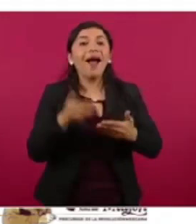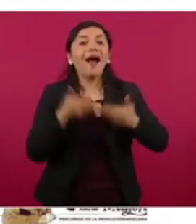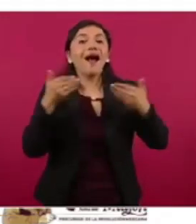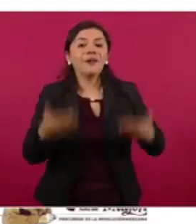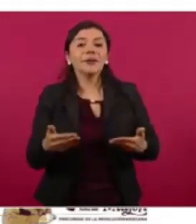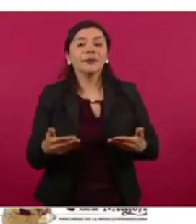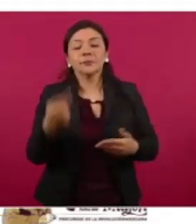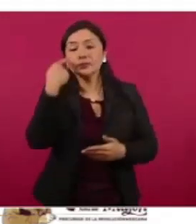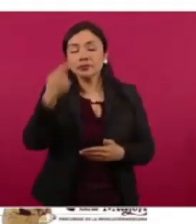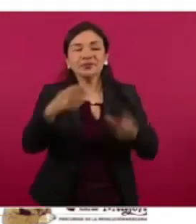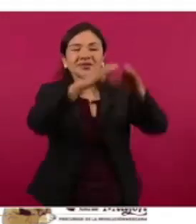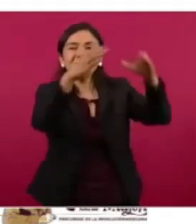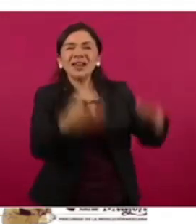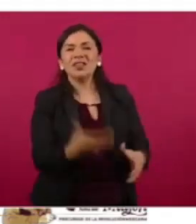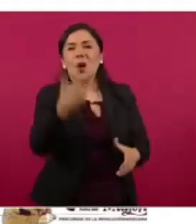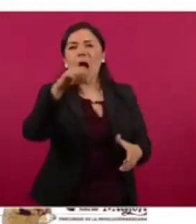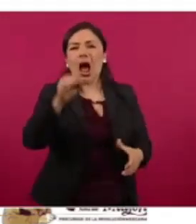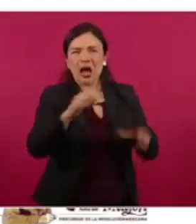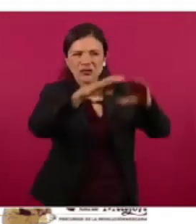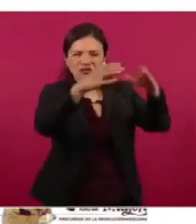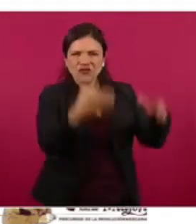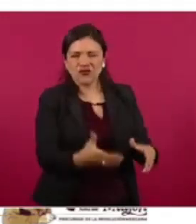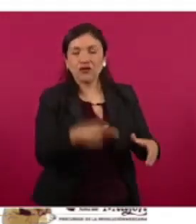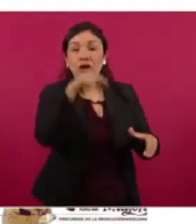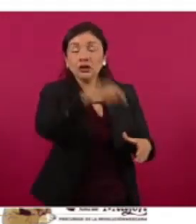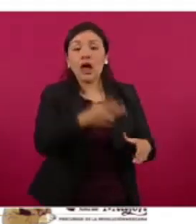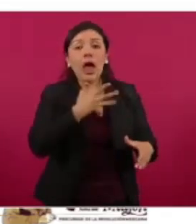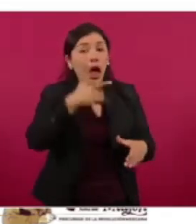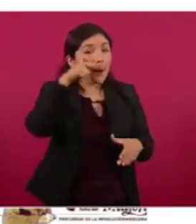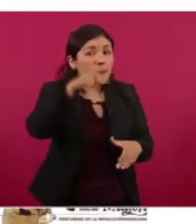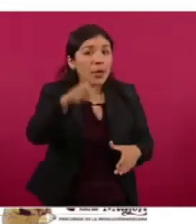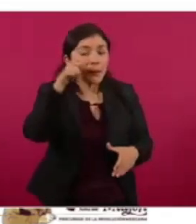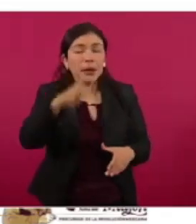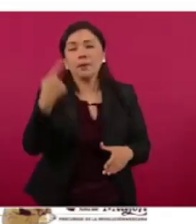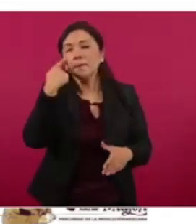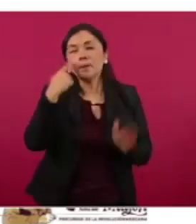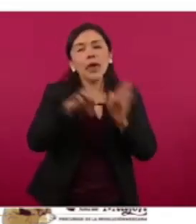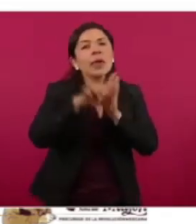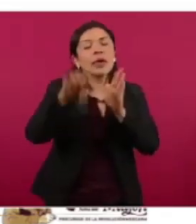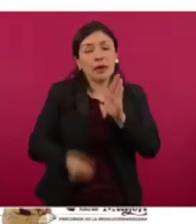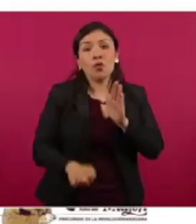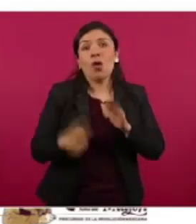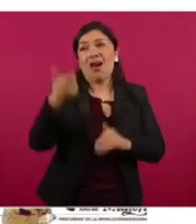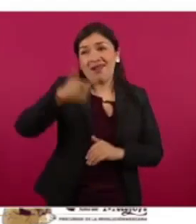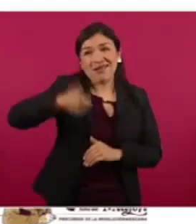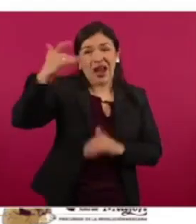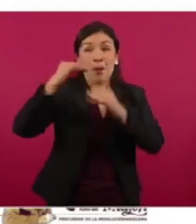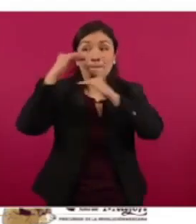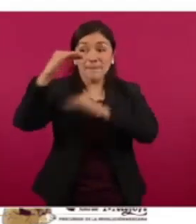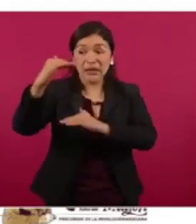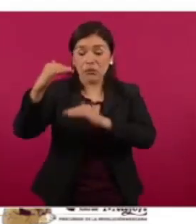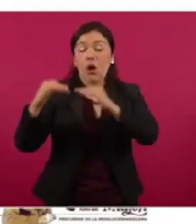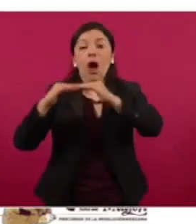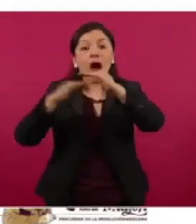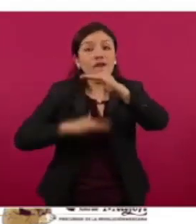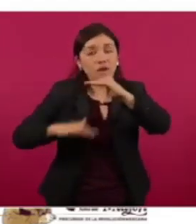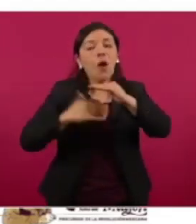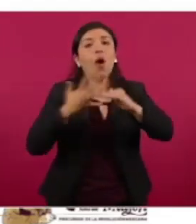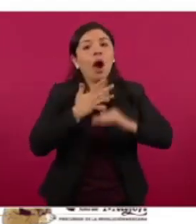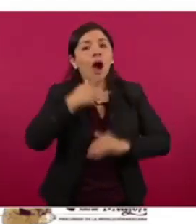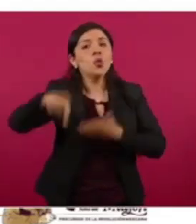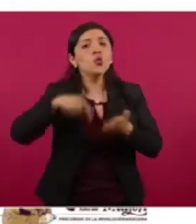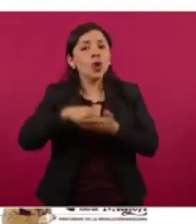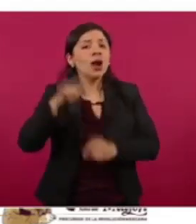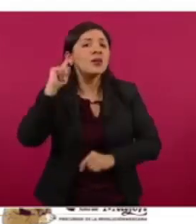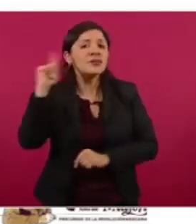los cilindros de gas, en donde encontramos ejemplos por abajo del precio máximo en Zacatecas, en Quintana